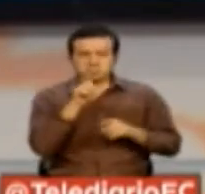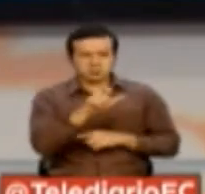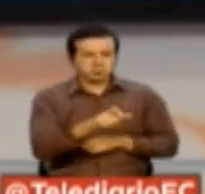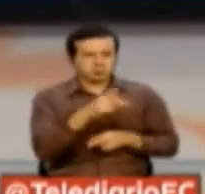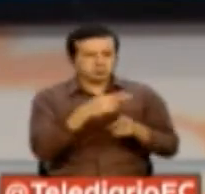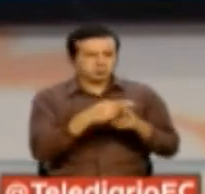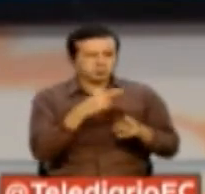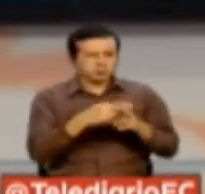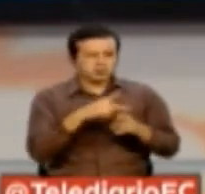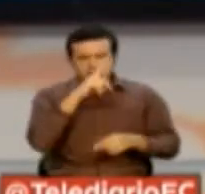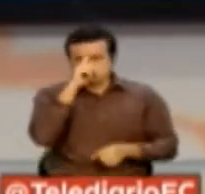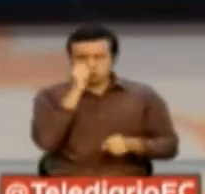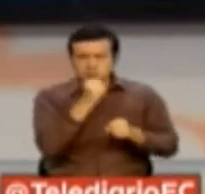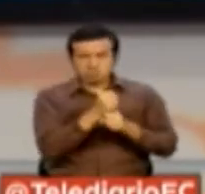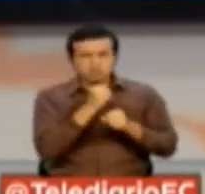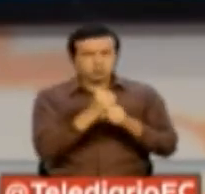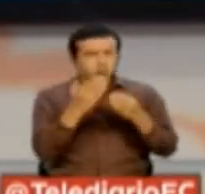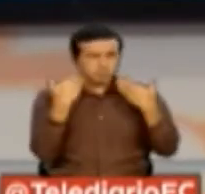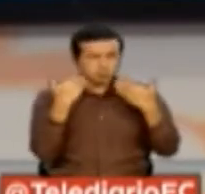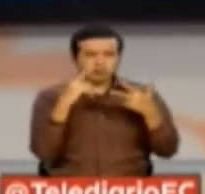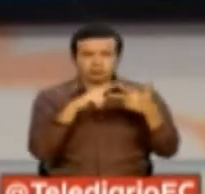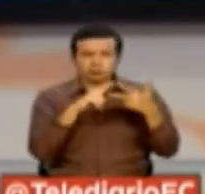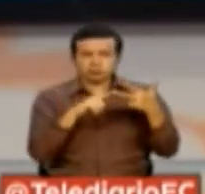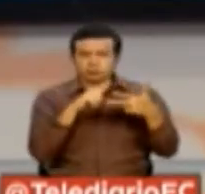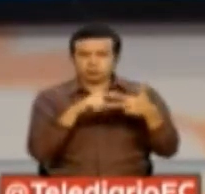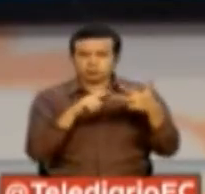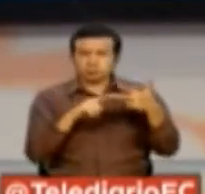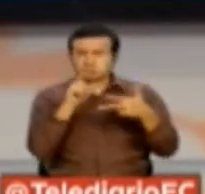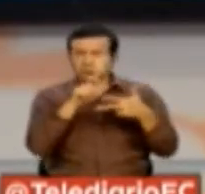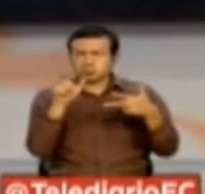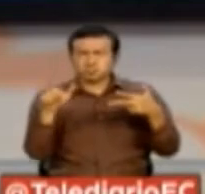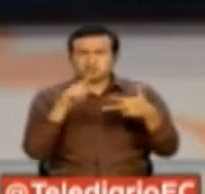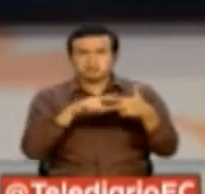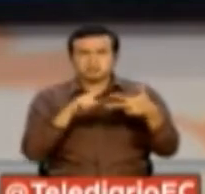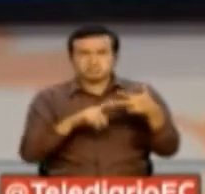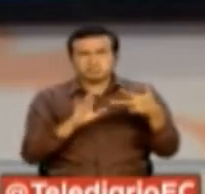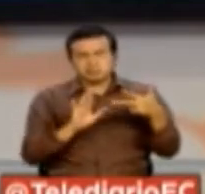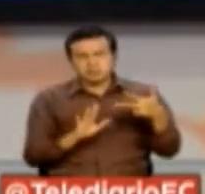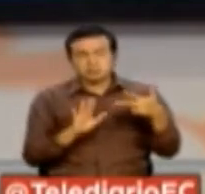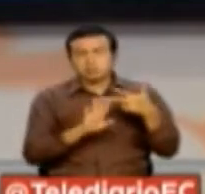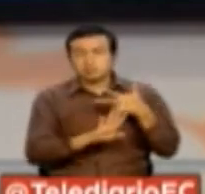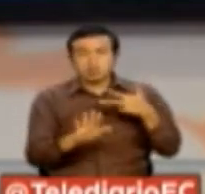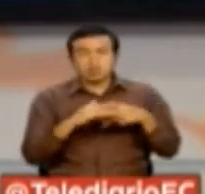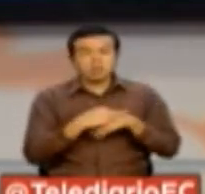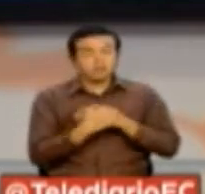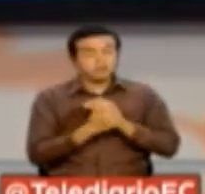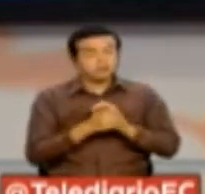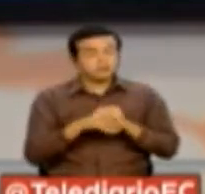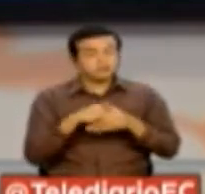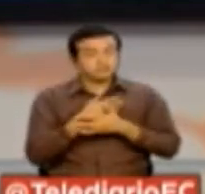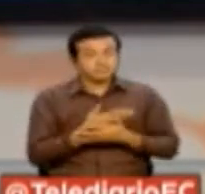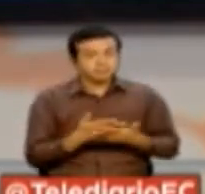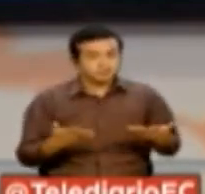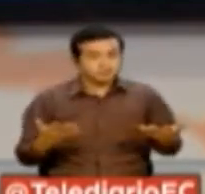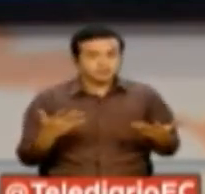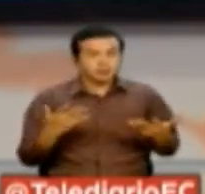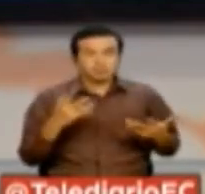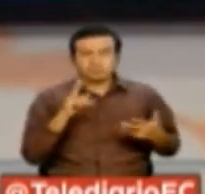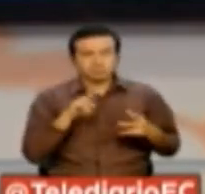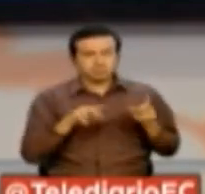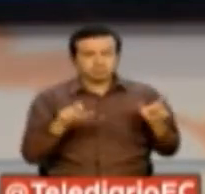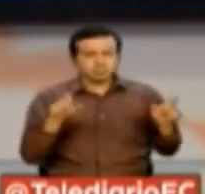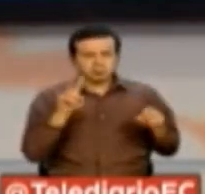que trabaja en guayaquil o otros dos más y por supuesto pues a intermediarios que desconocemos